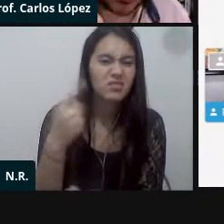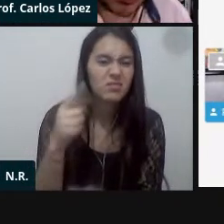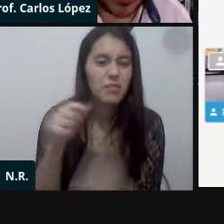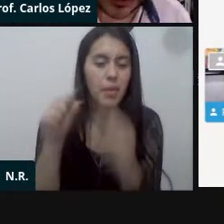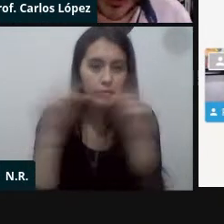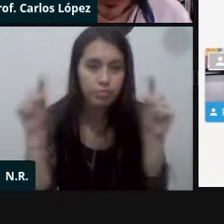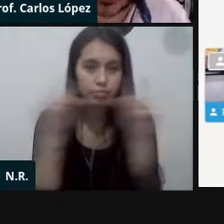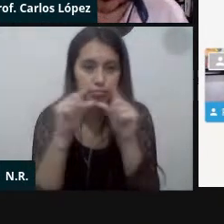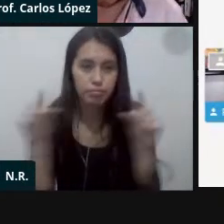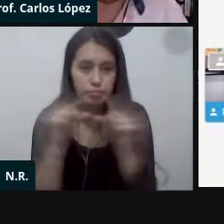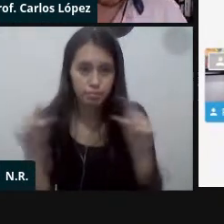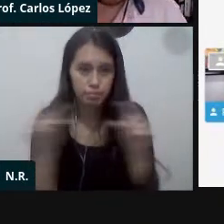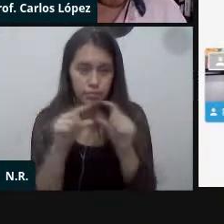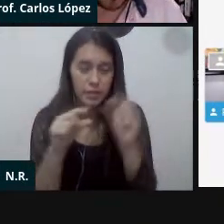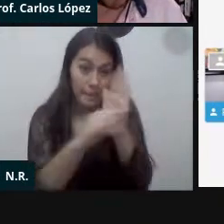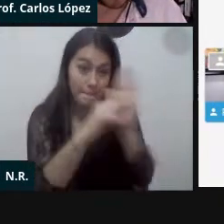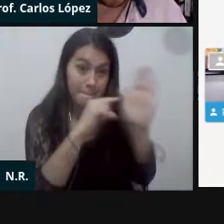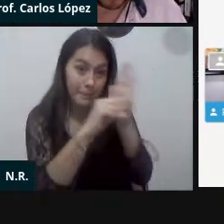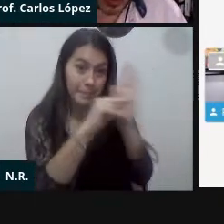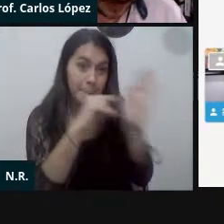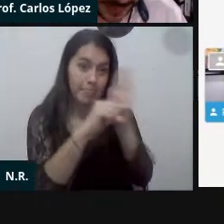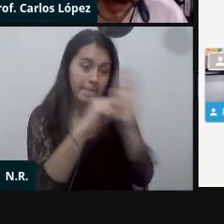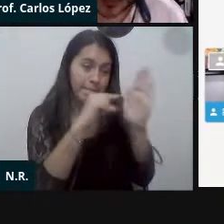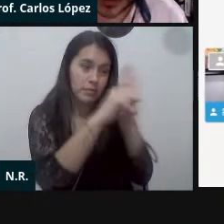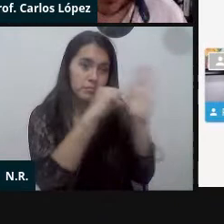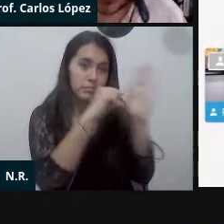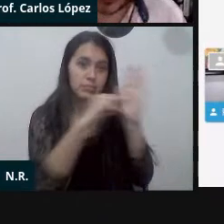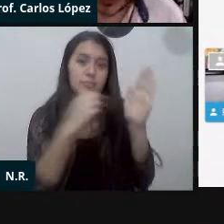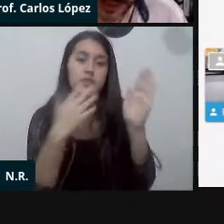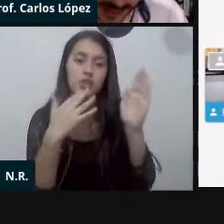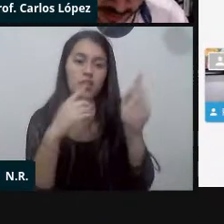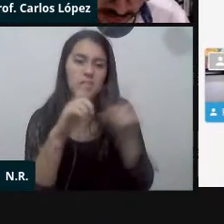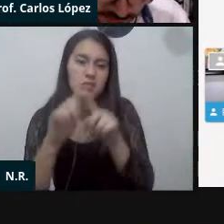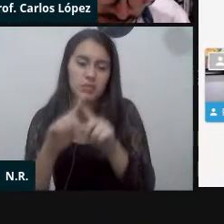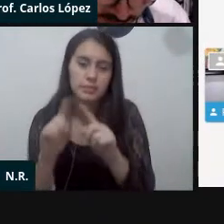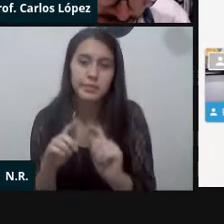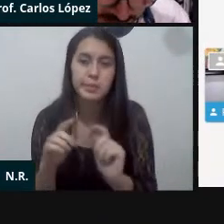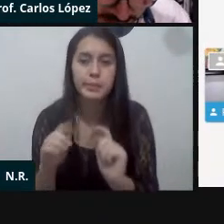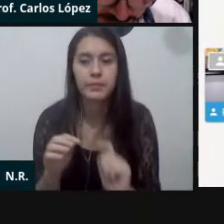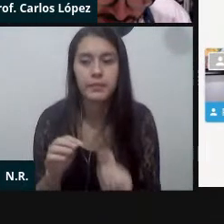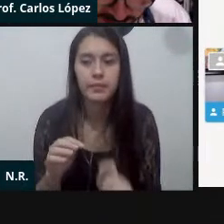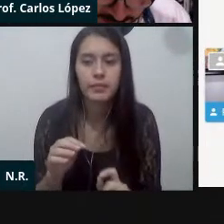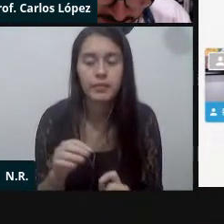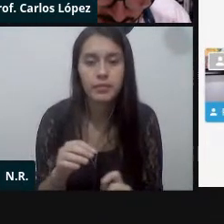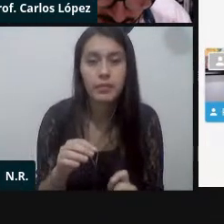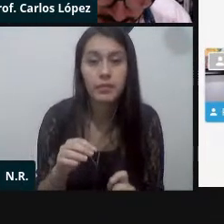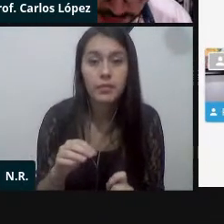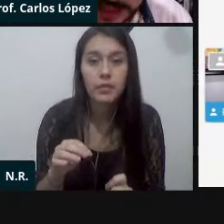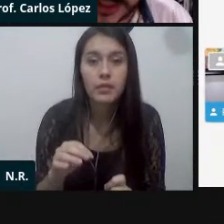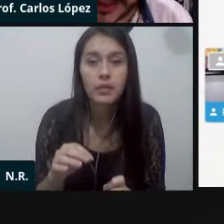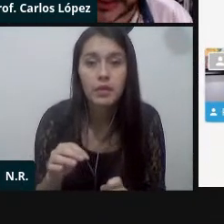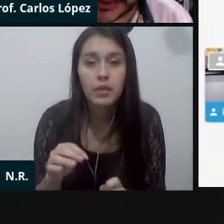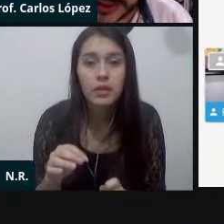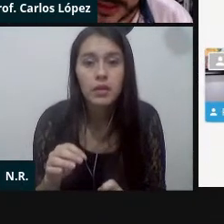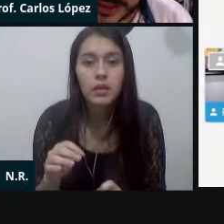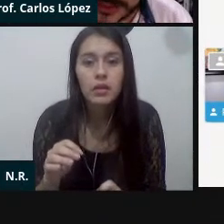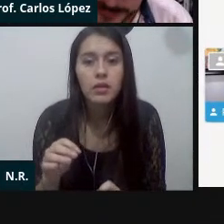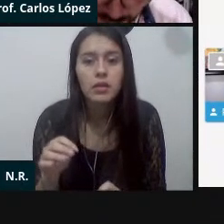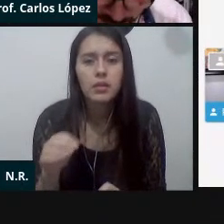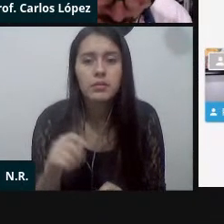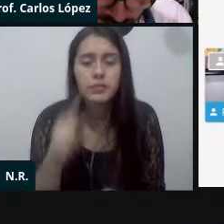ver. Hay dos tipos de banners. Ya vamos a cambiar color y eso para responder el maestro. Entonces, banner